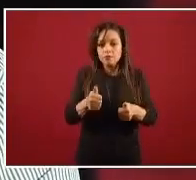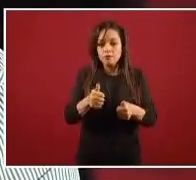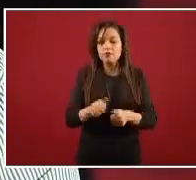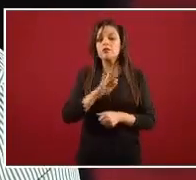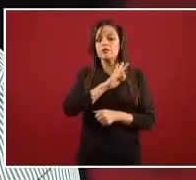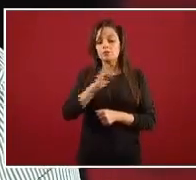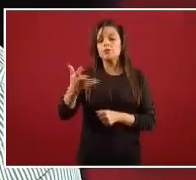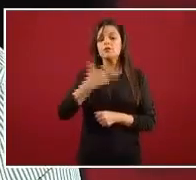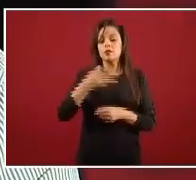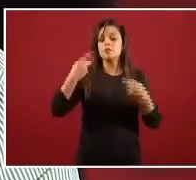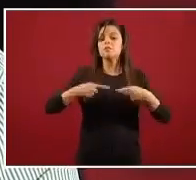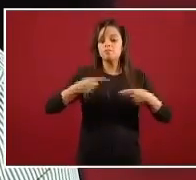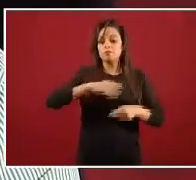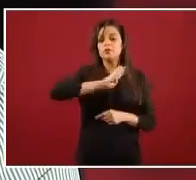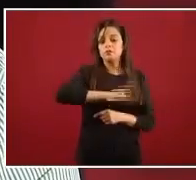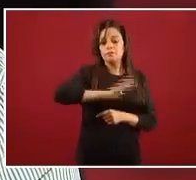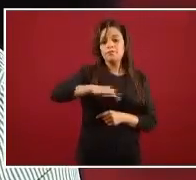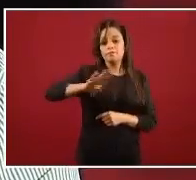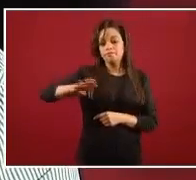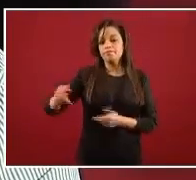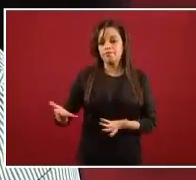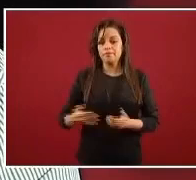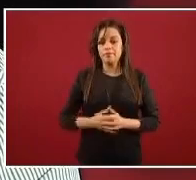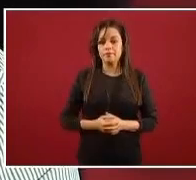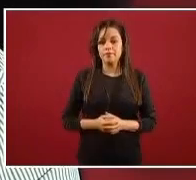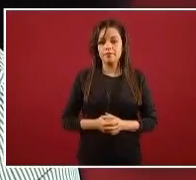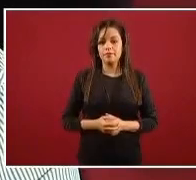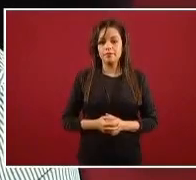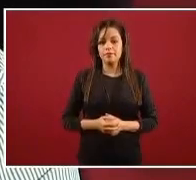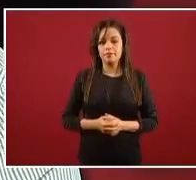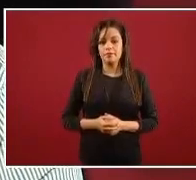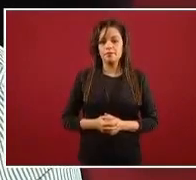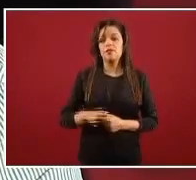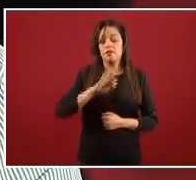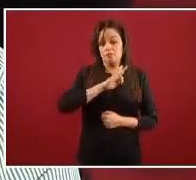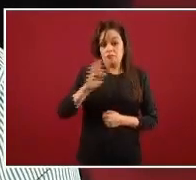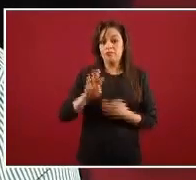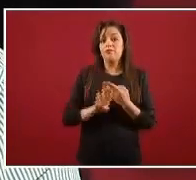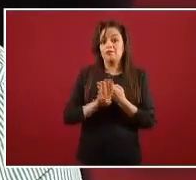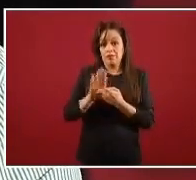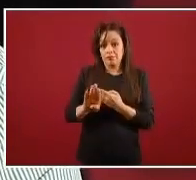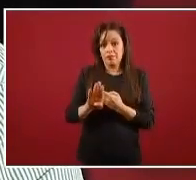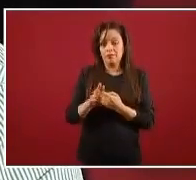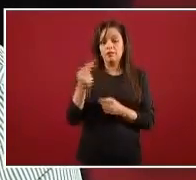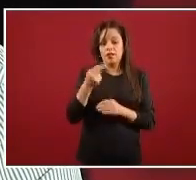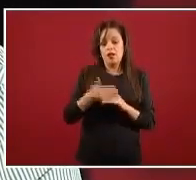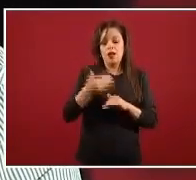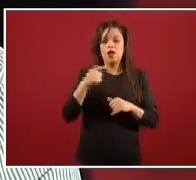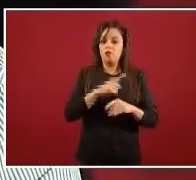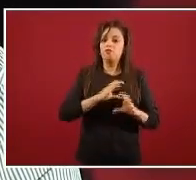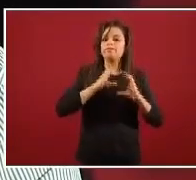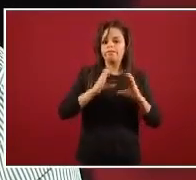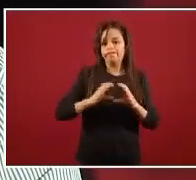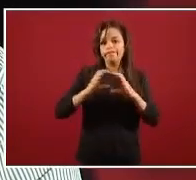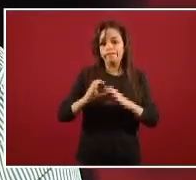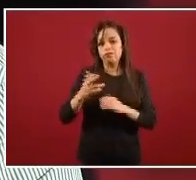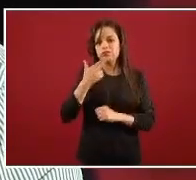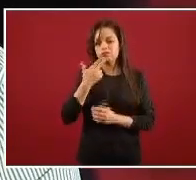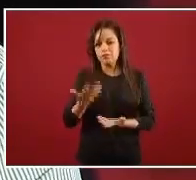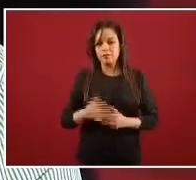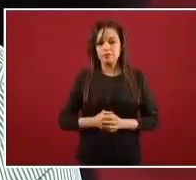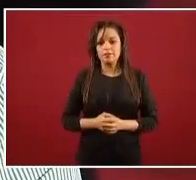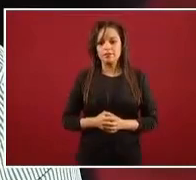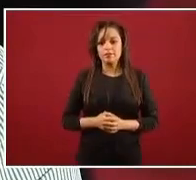muertes, que de otra manera serían evitables. Regreso al mensaje enfático.